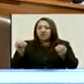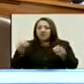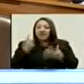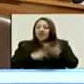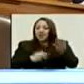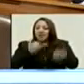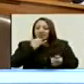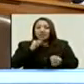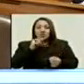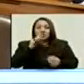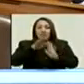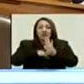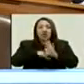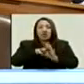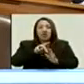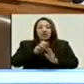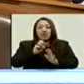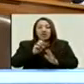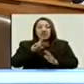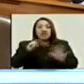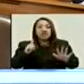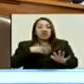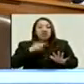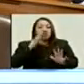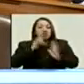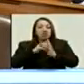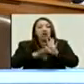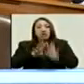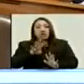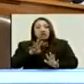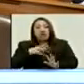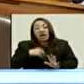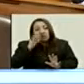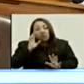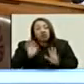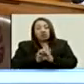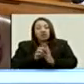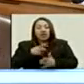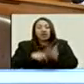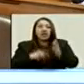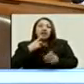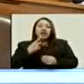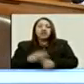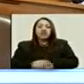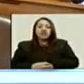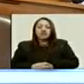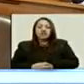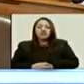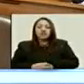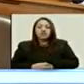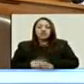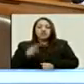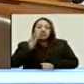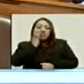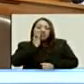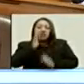¿Qué pasa si una menor de 16 años, una chica de 14 años, que es una